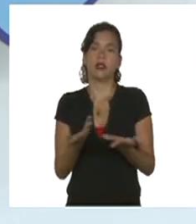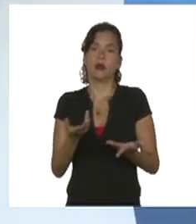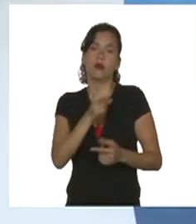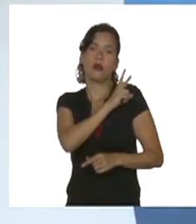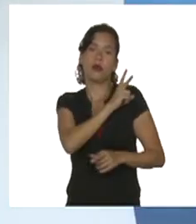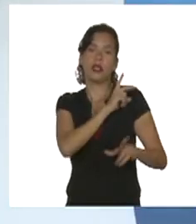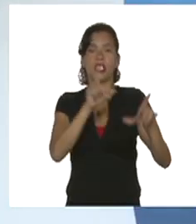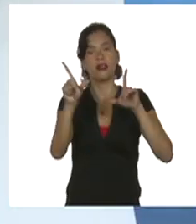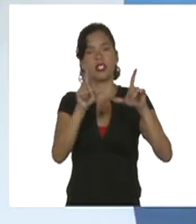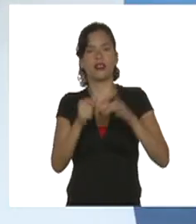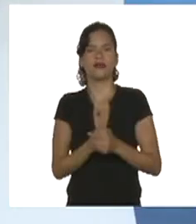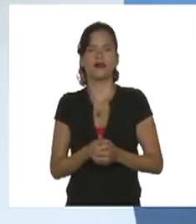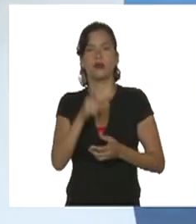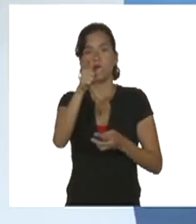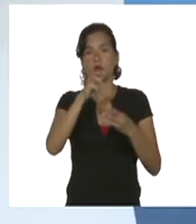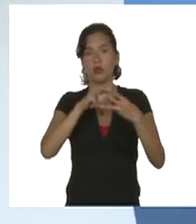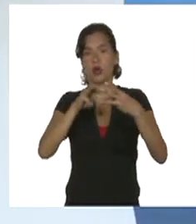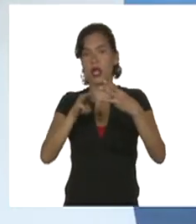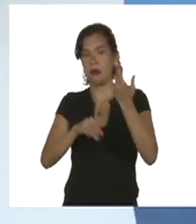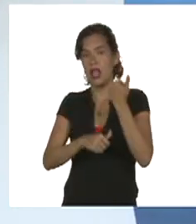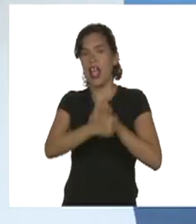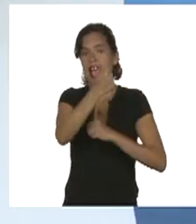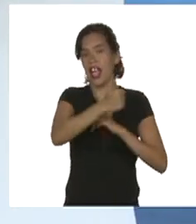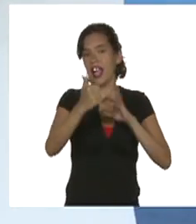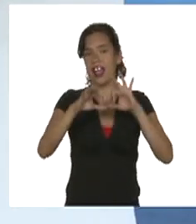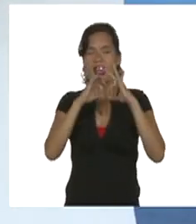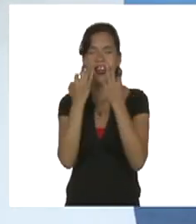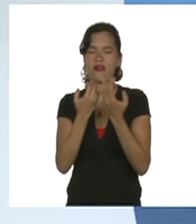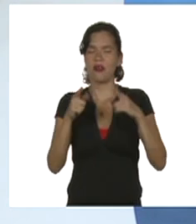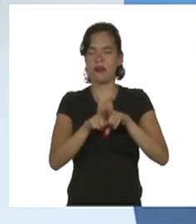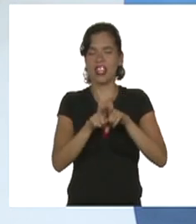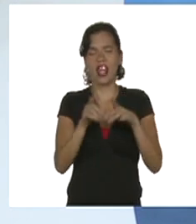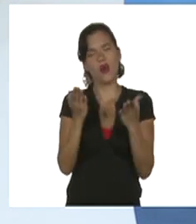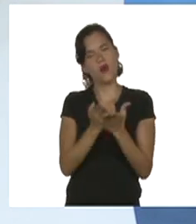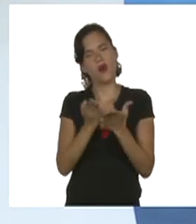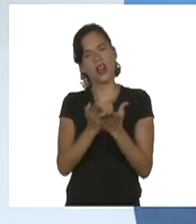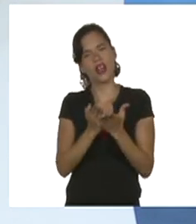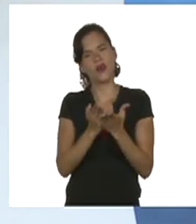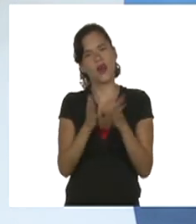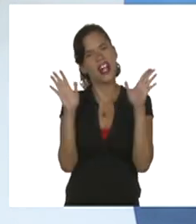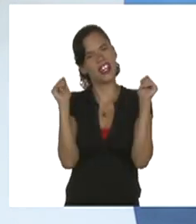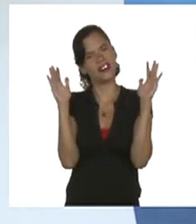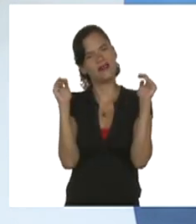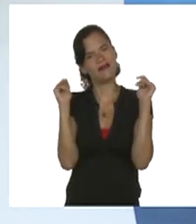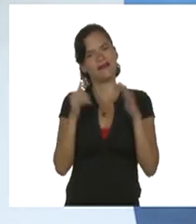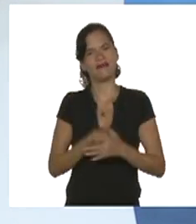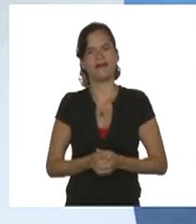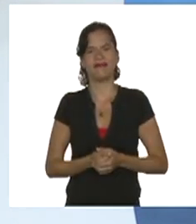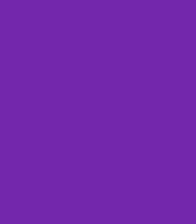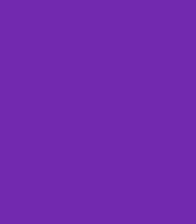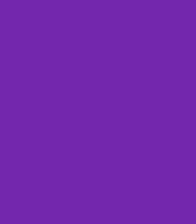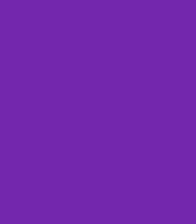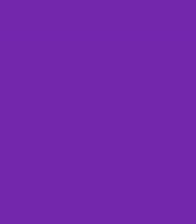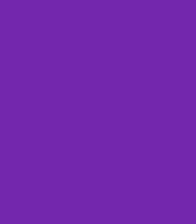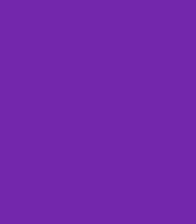¿Por dónde? Por tu canal Vive TV. Con tu programa favorito, Cada Familia, Una Escuela.